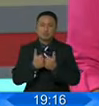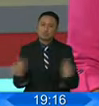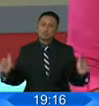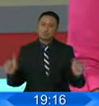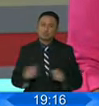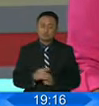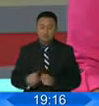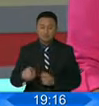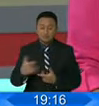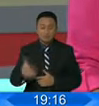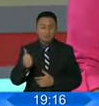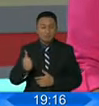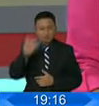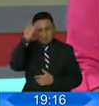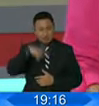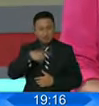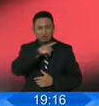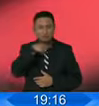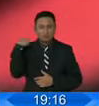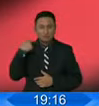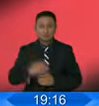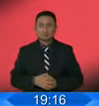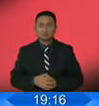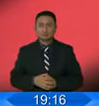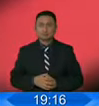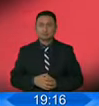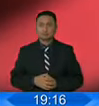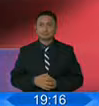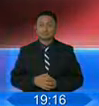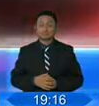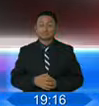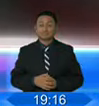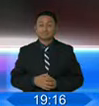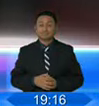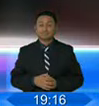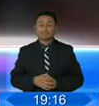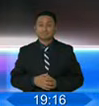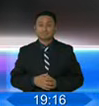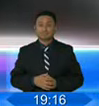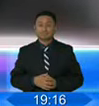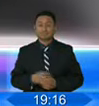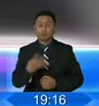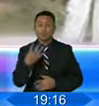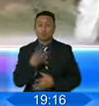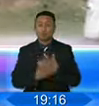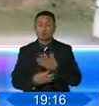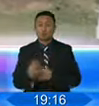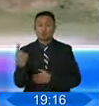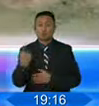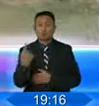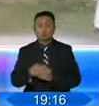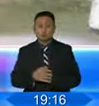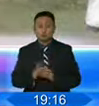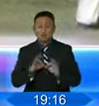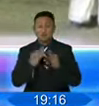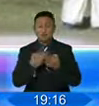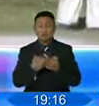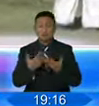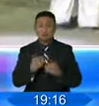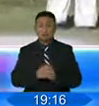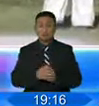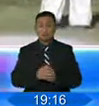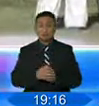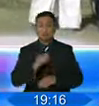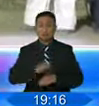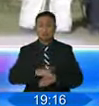para que el hombre se quite la vida. Cuatro pequeños en la orfandad y un dolor gigante en la familia. Fue el resultado de la decisión de Flavio